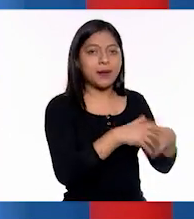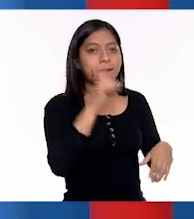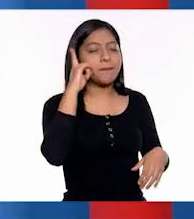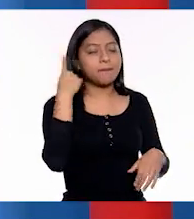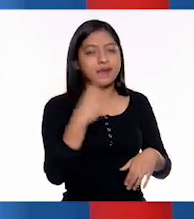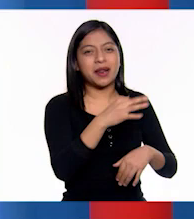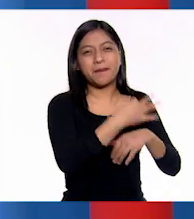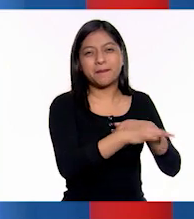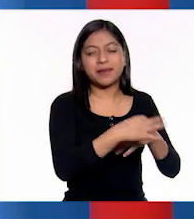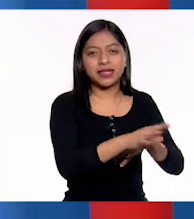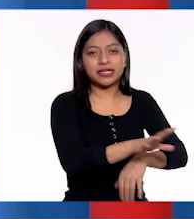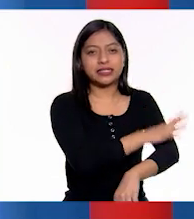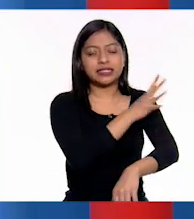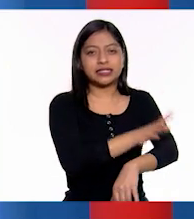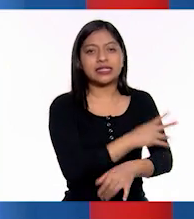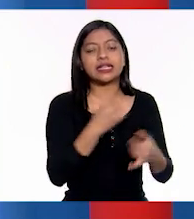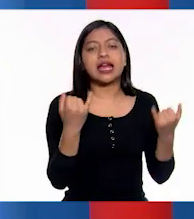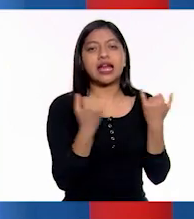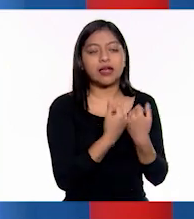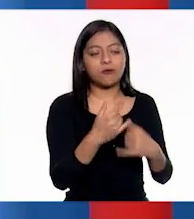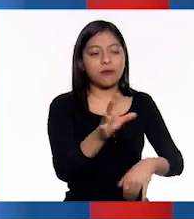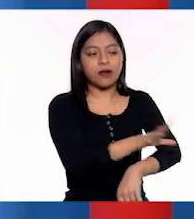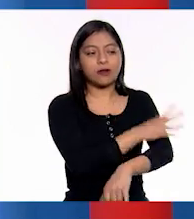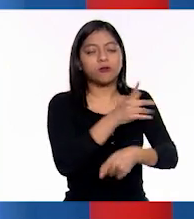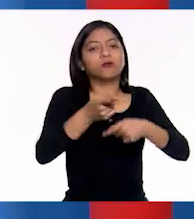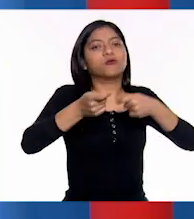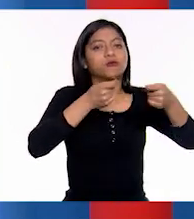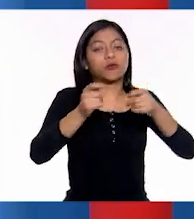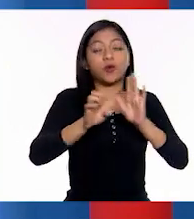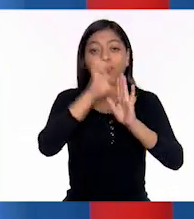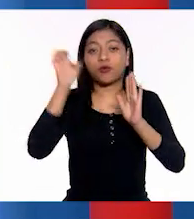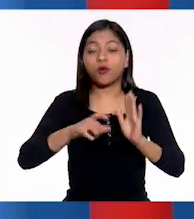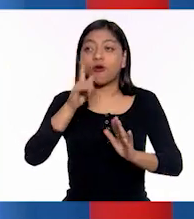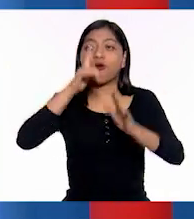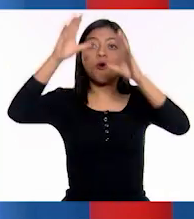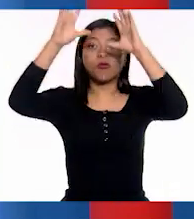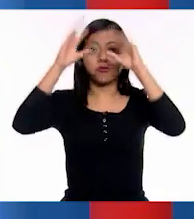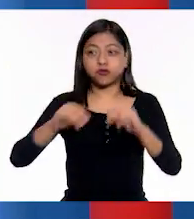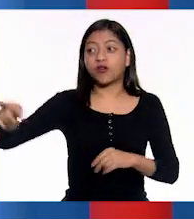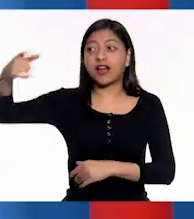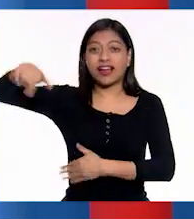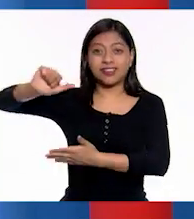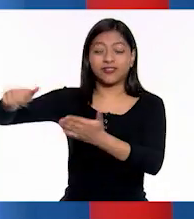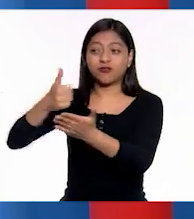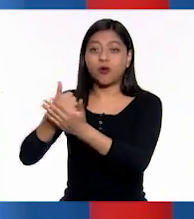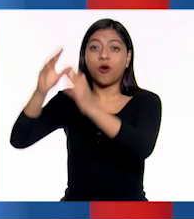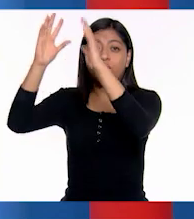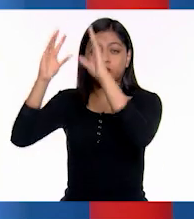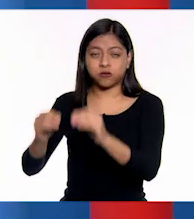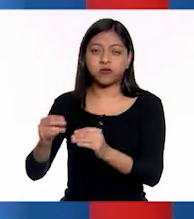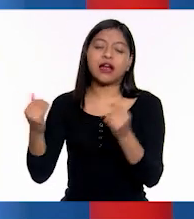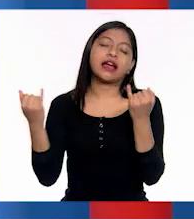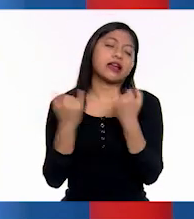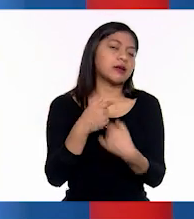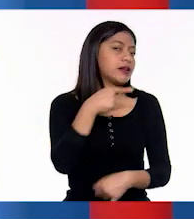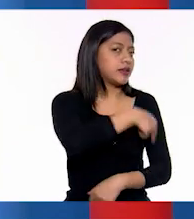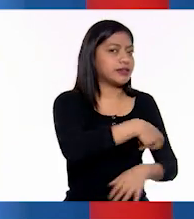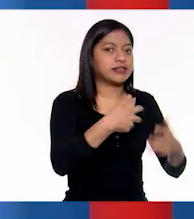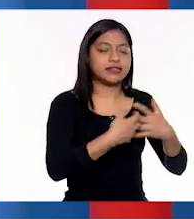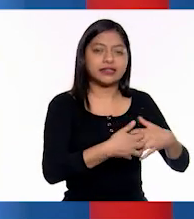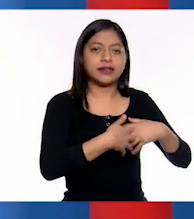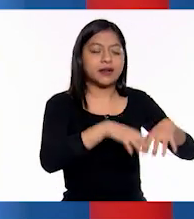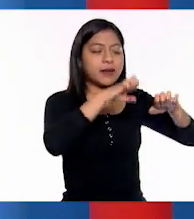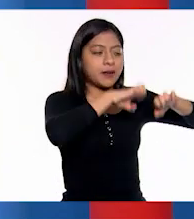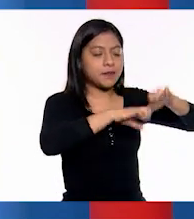también otras para mantener el voltaje y, en caso de una interrupción generalizada, otras más para restablecer el